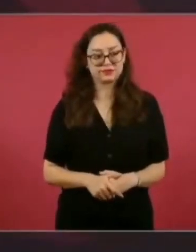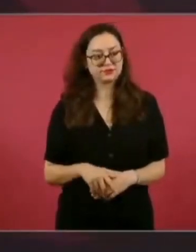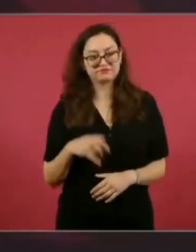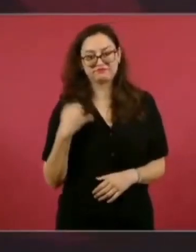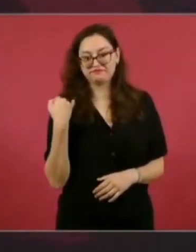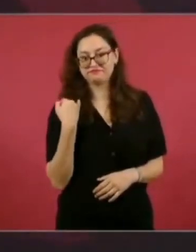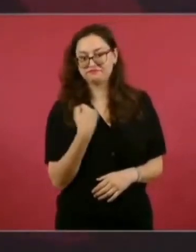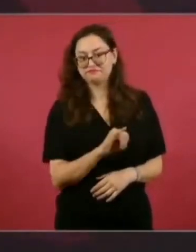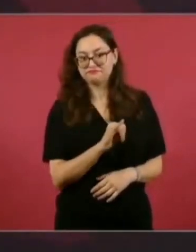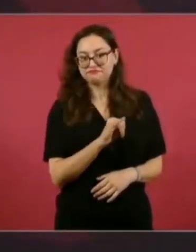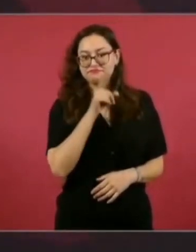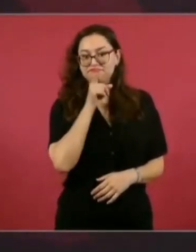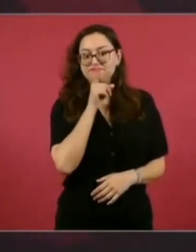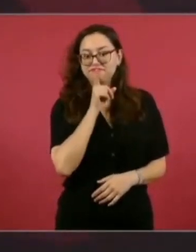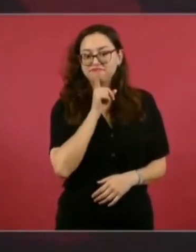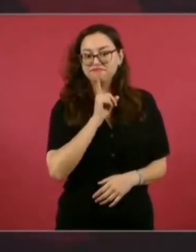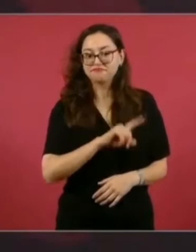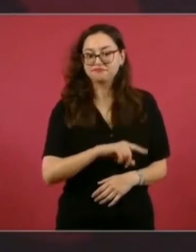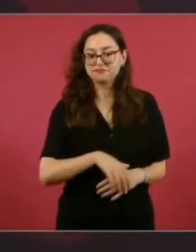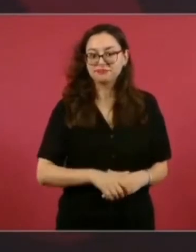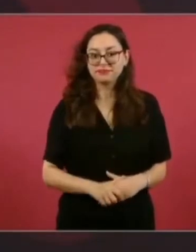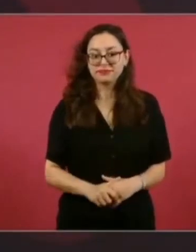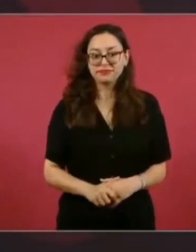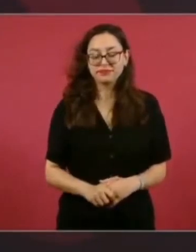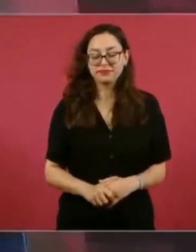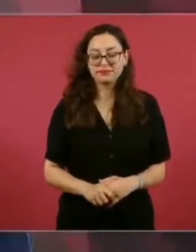reverendo calumniador,